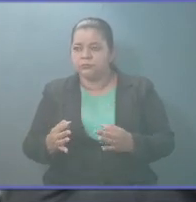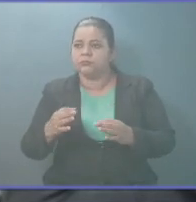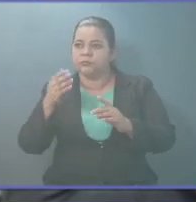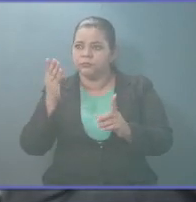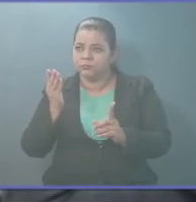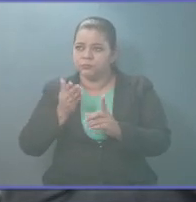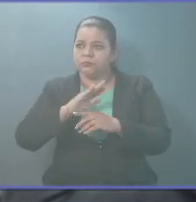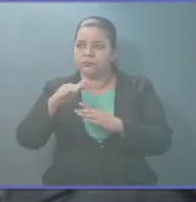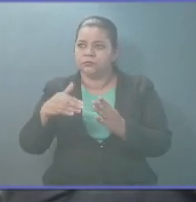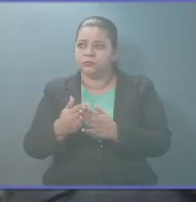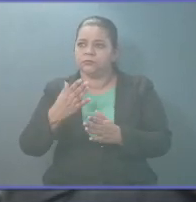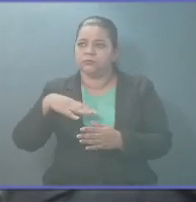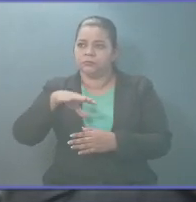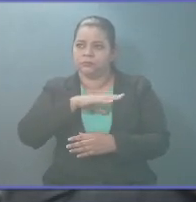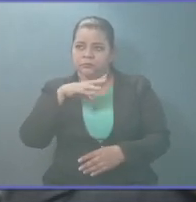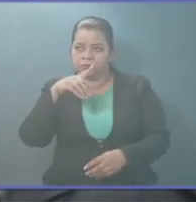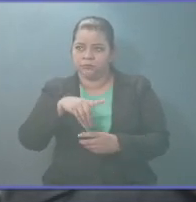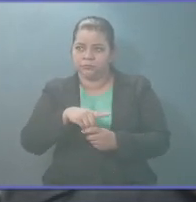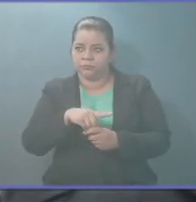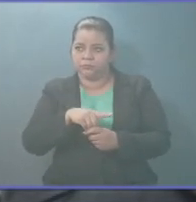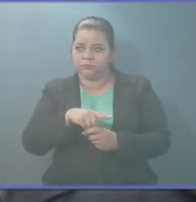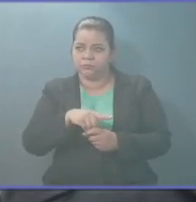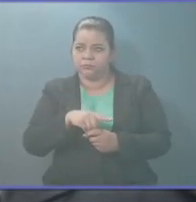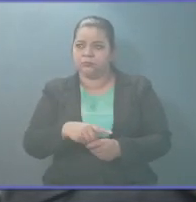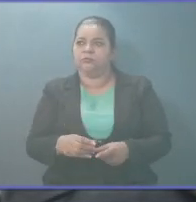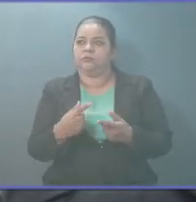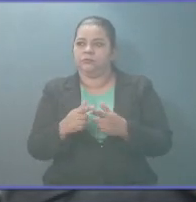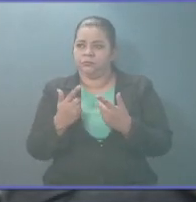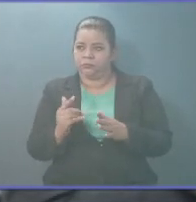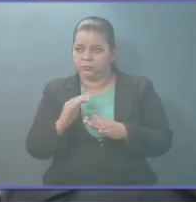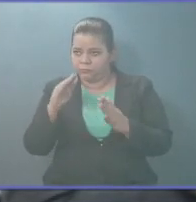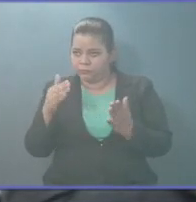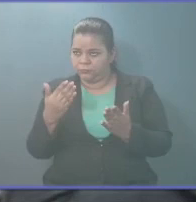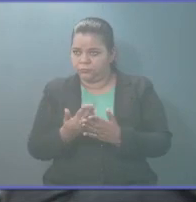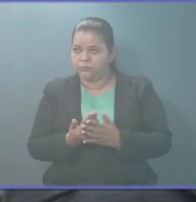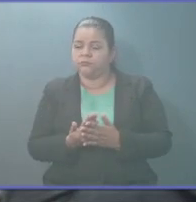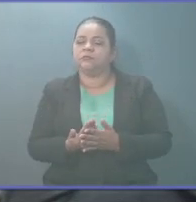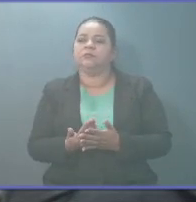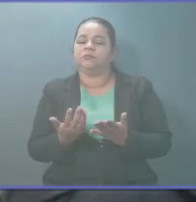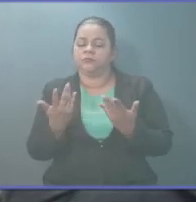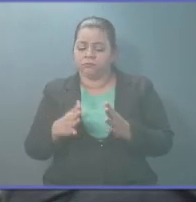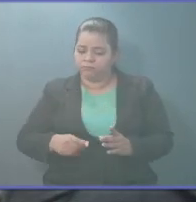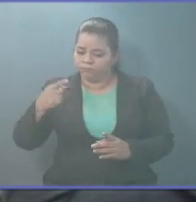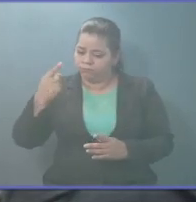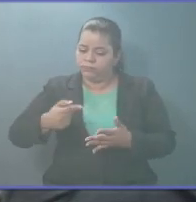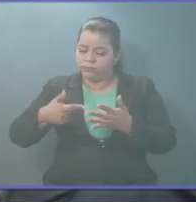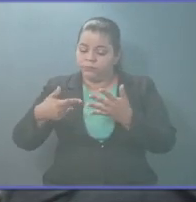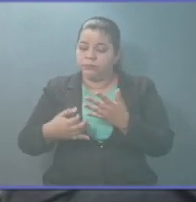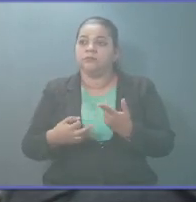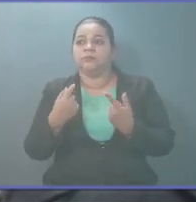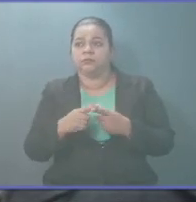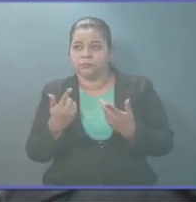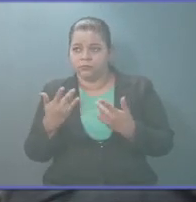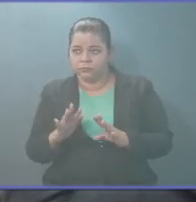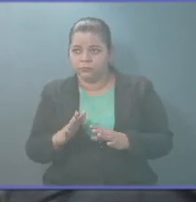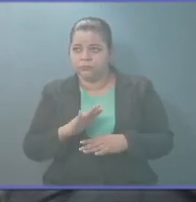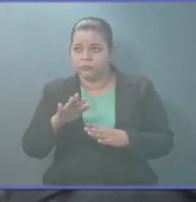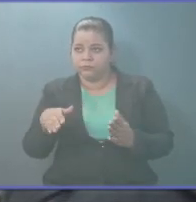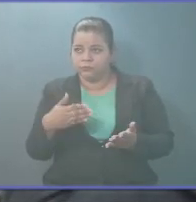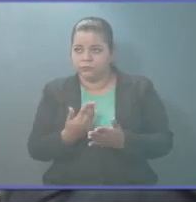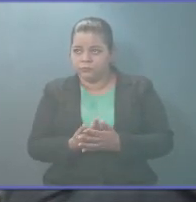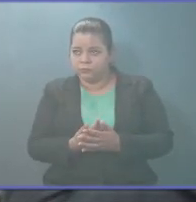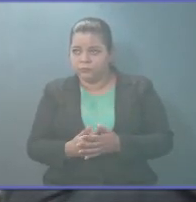CONAIPD ya no tendría que pedir permiso, ya tiene orden de ley de hacerlo, y ahora sí, ya no lo hace, hoy